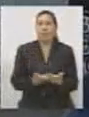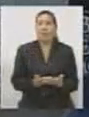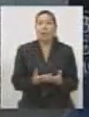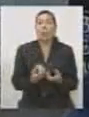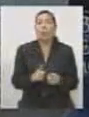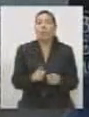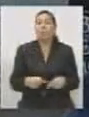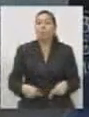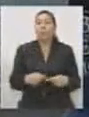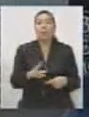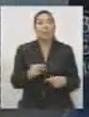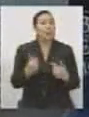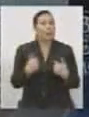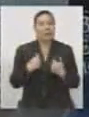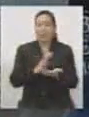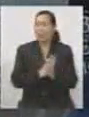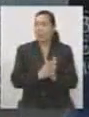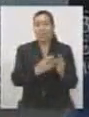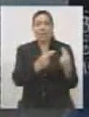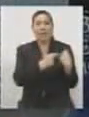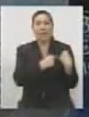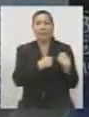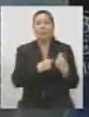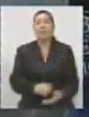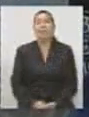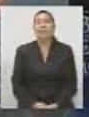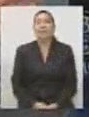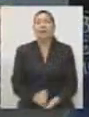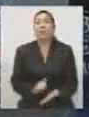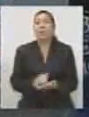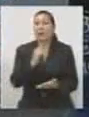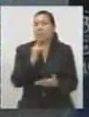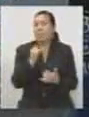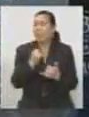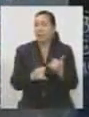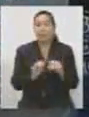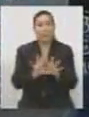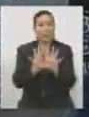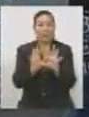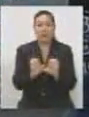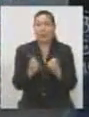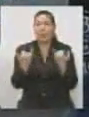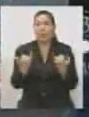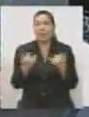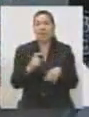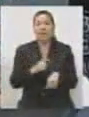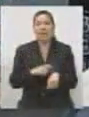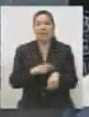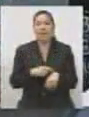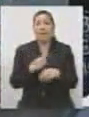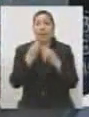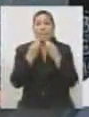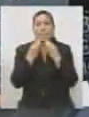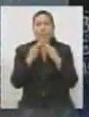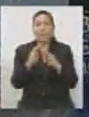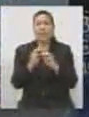no te compete podría tener también responsabilidades penales, hecho que no hemos terminado de evaluar en este momento, pero creo que el